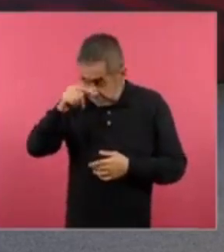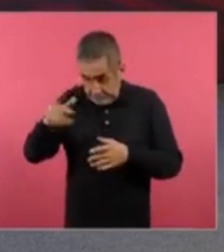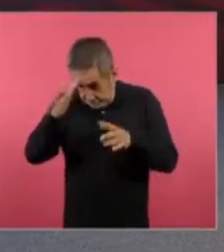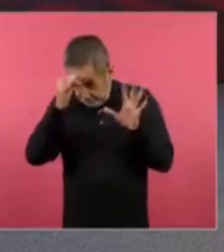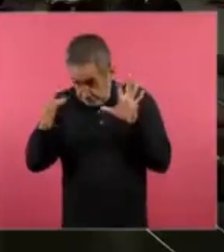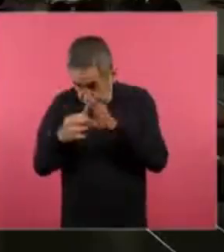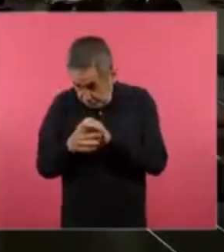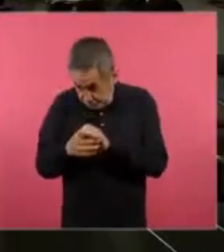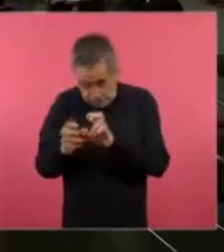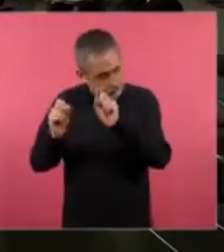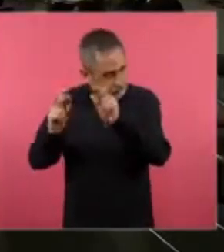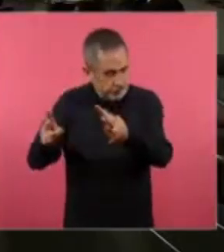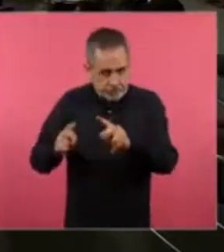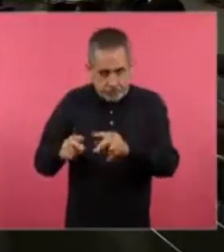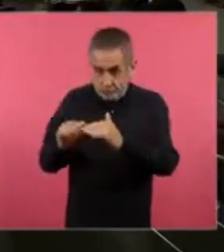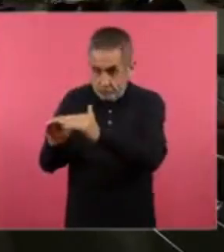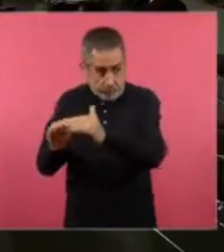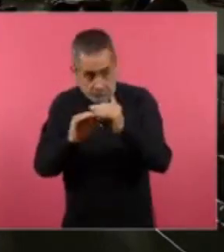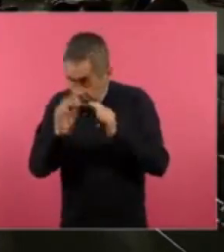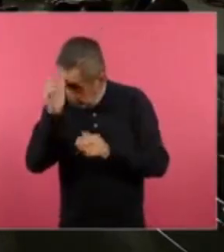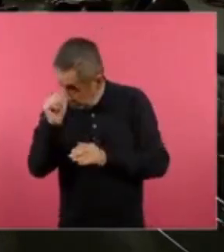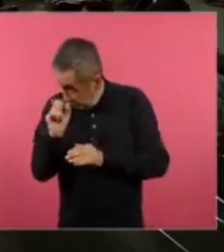convencionalismos. Esto